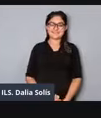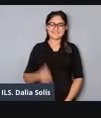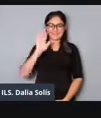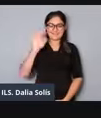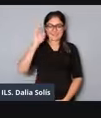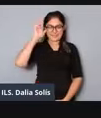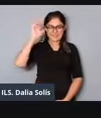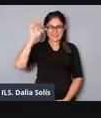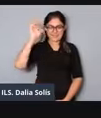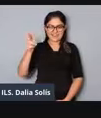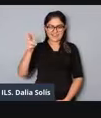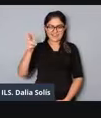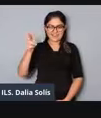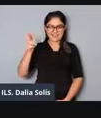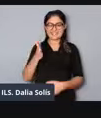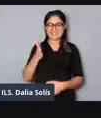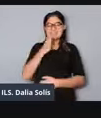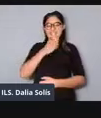Dali. Entonces, bueno,